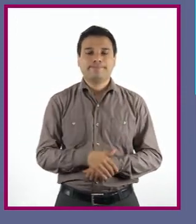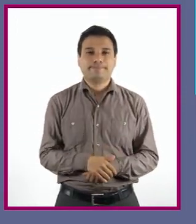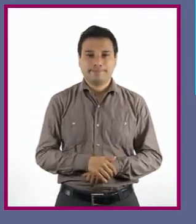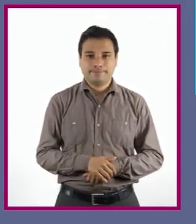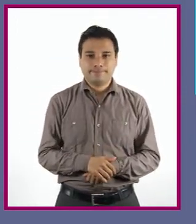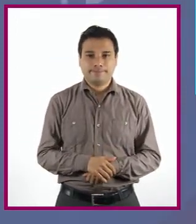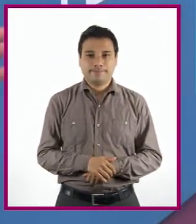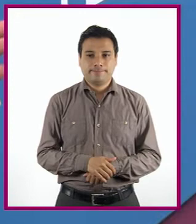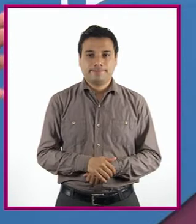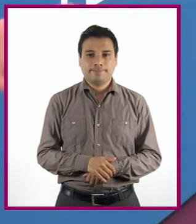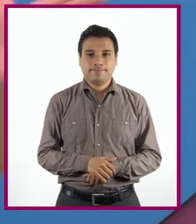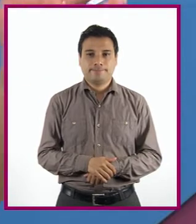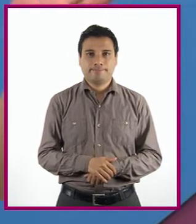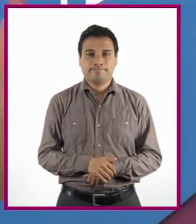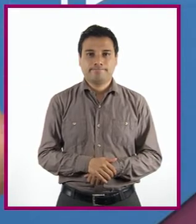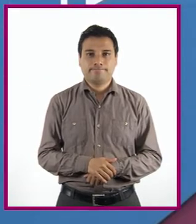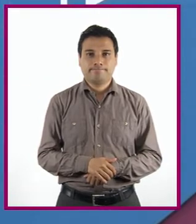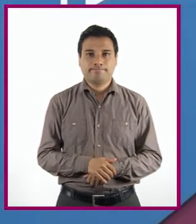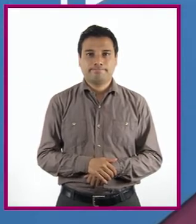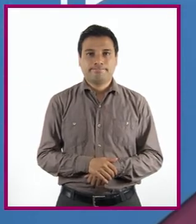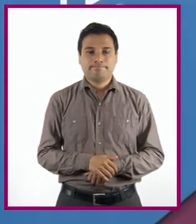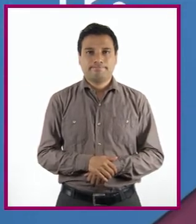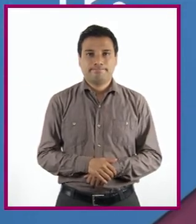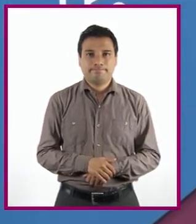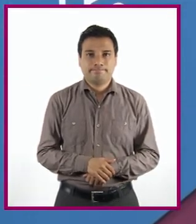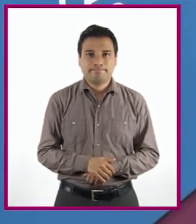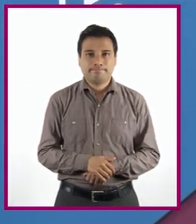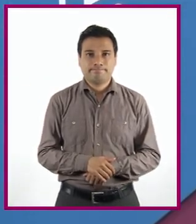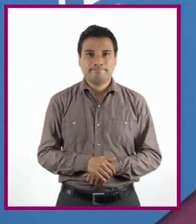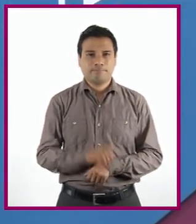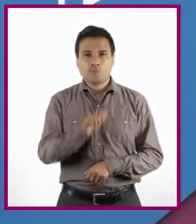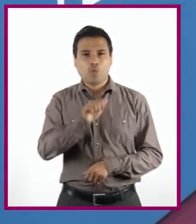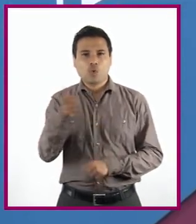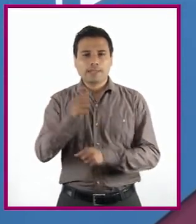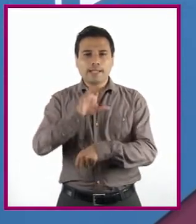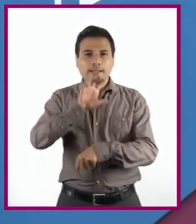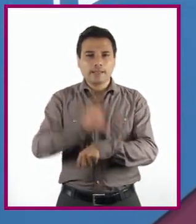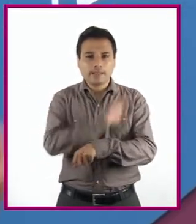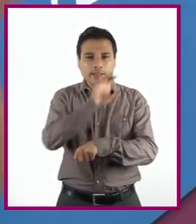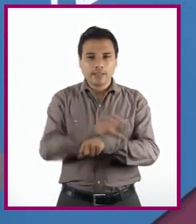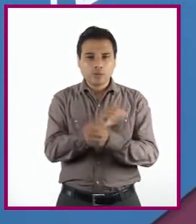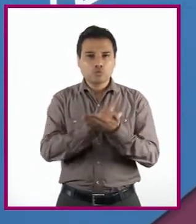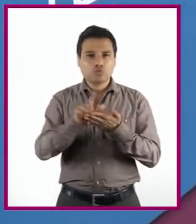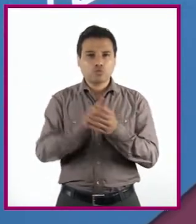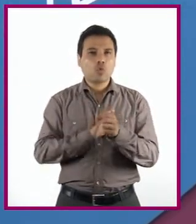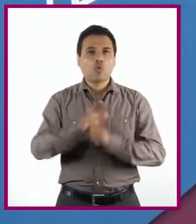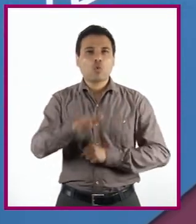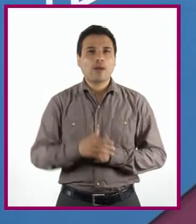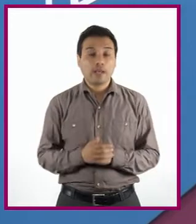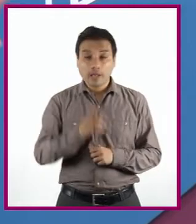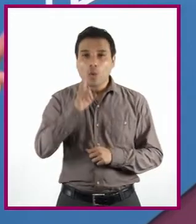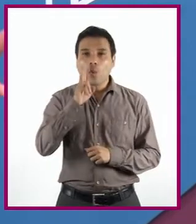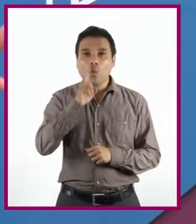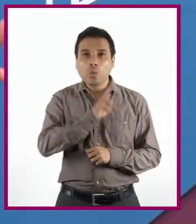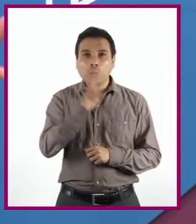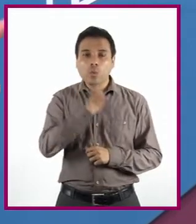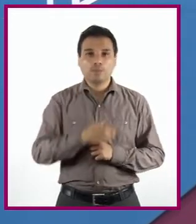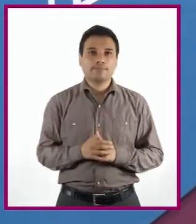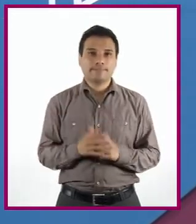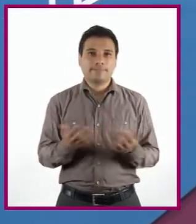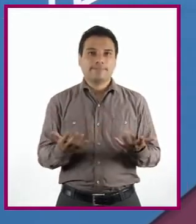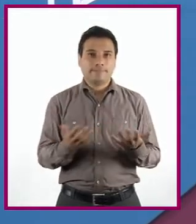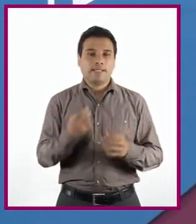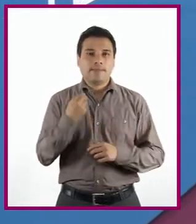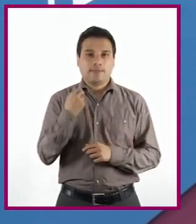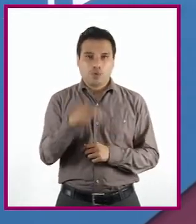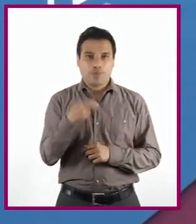Unidos. Otra fuente de energía de las llamadas renovables o limpias es la del viento, que también se